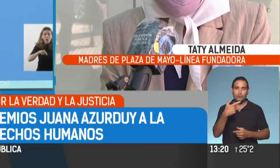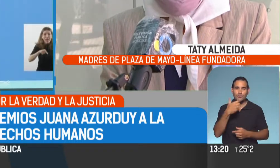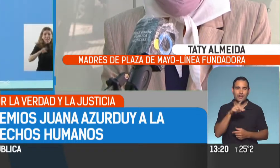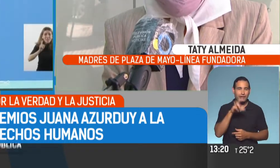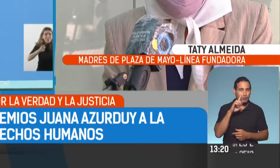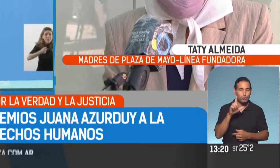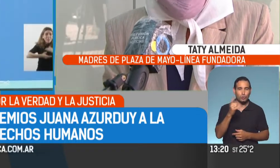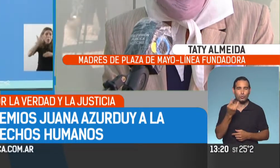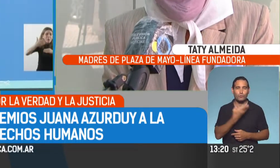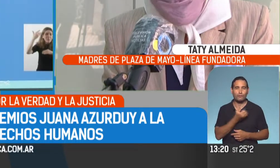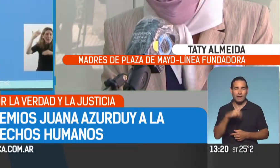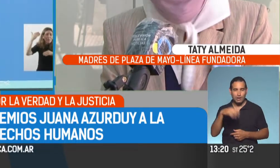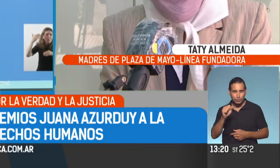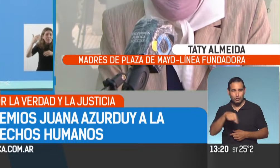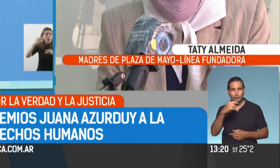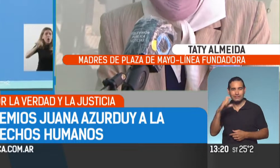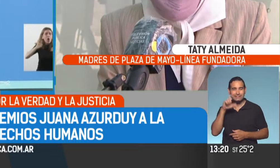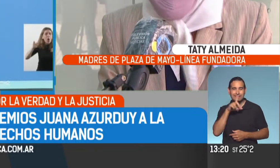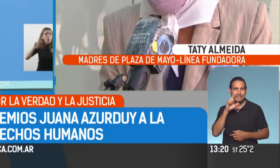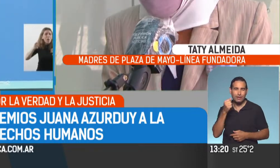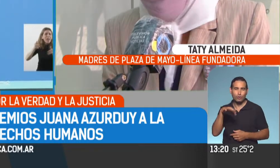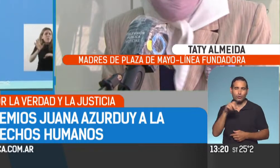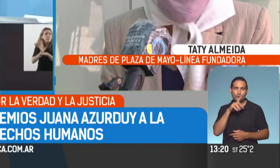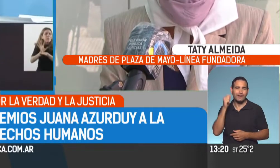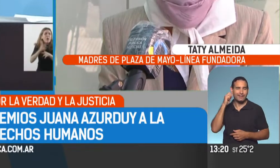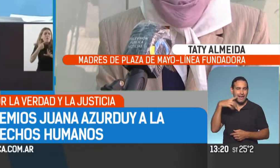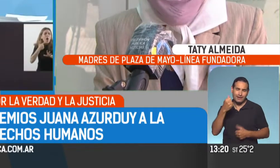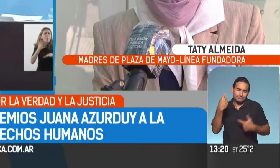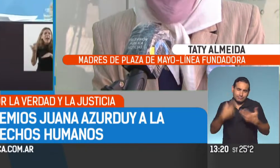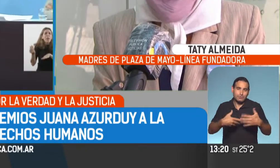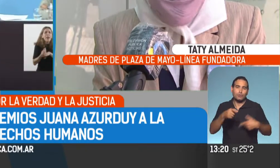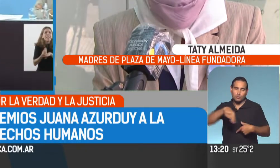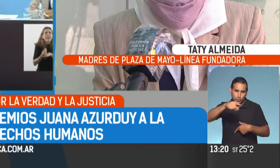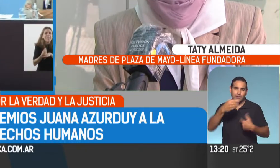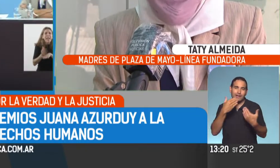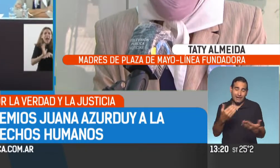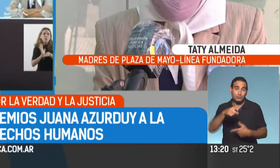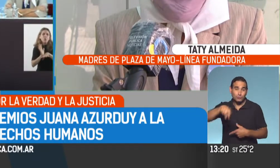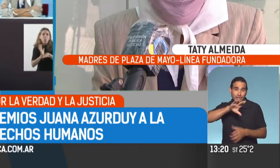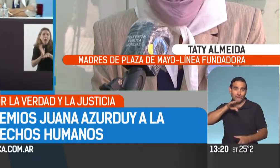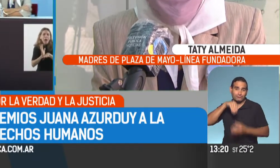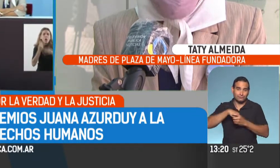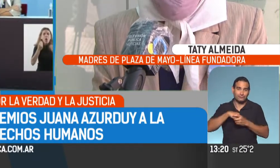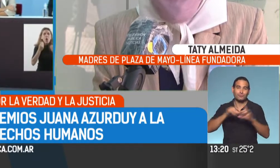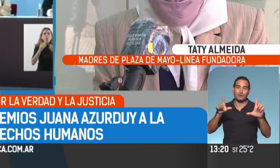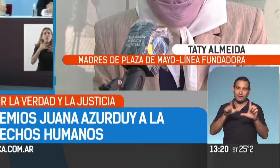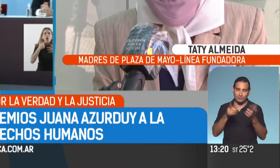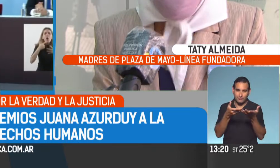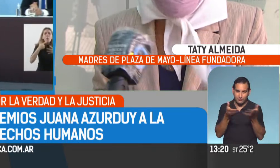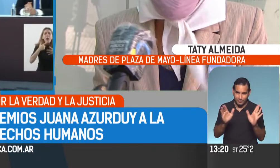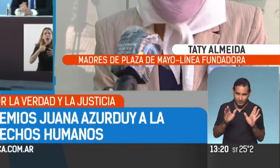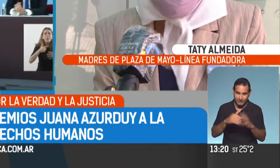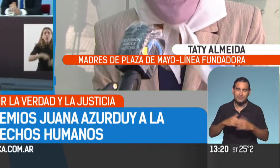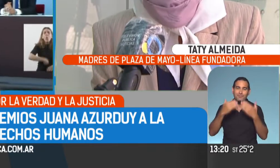Lufrano, gracias a Cintia Ondaviana, en fin, y a todos ustedes, los que integran la TV